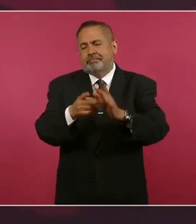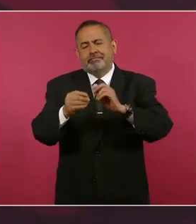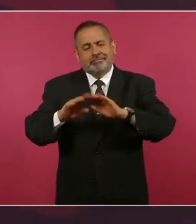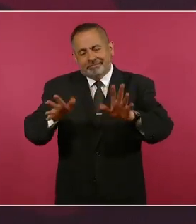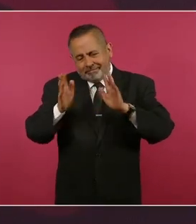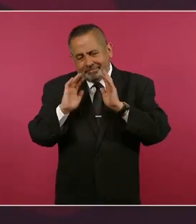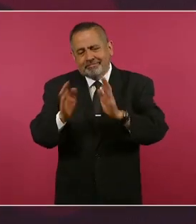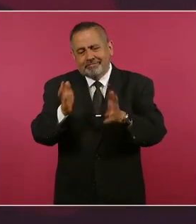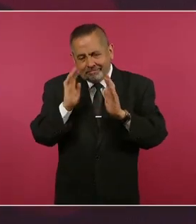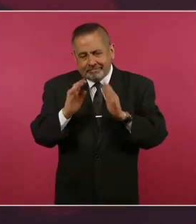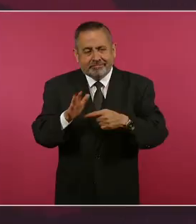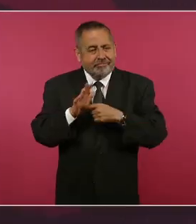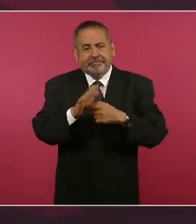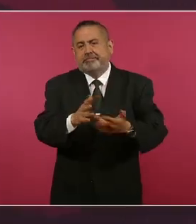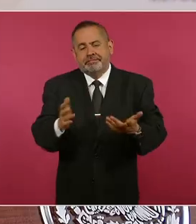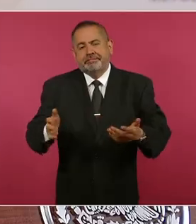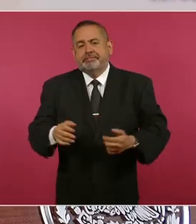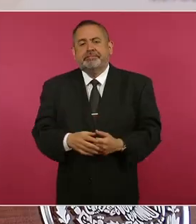ya hemos